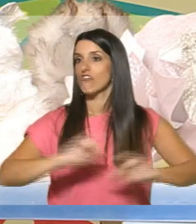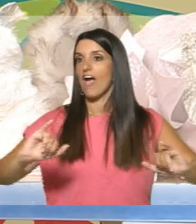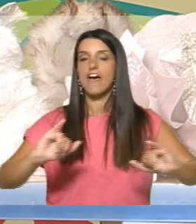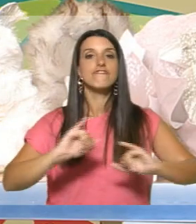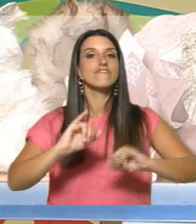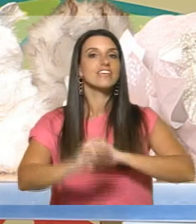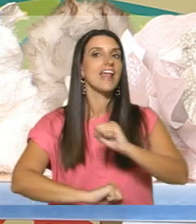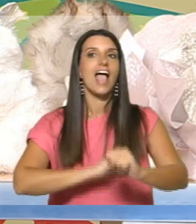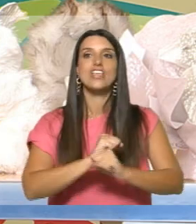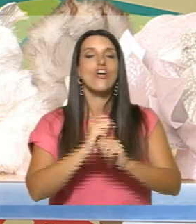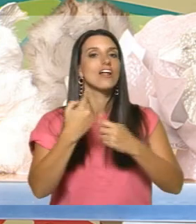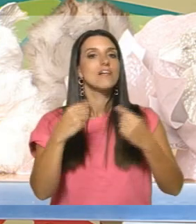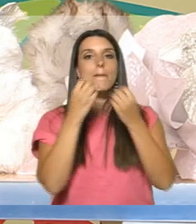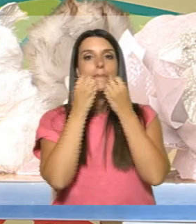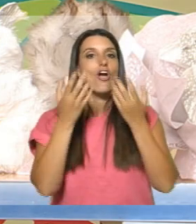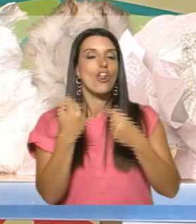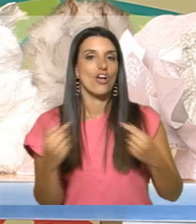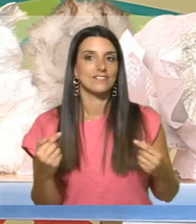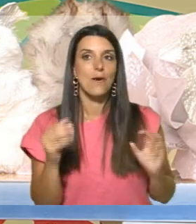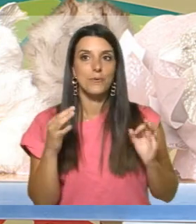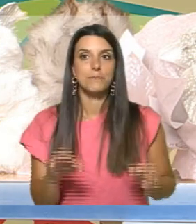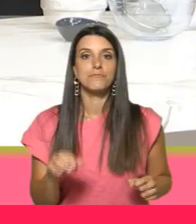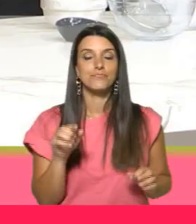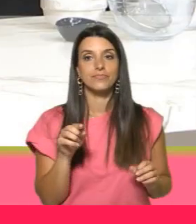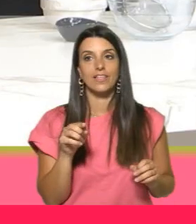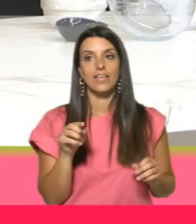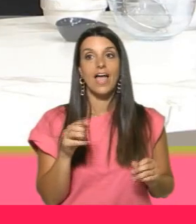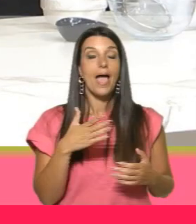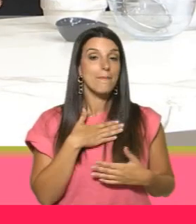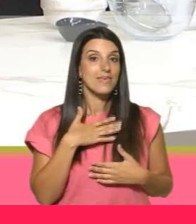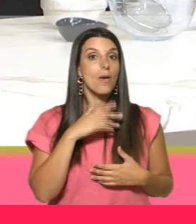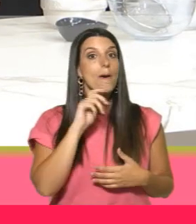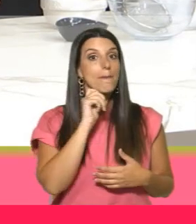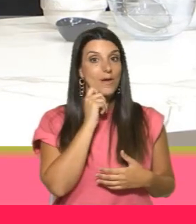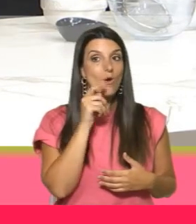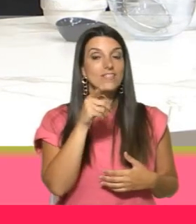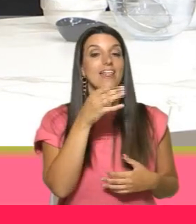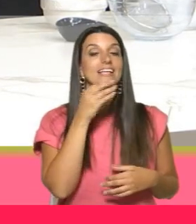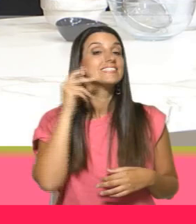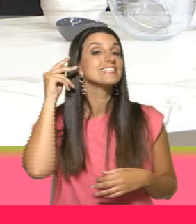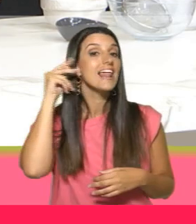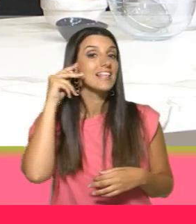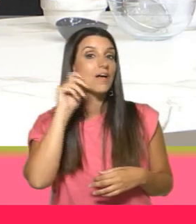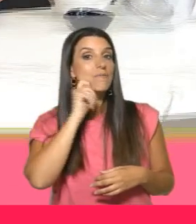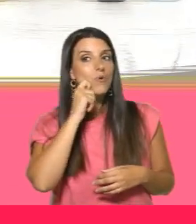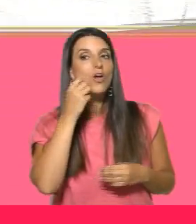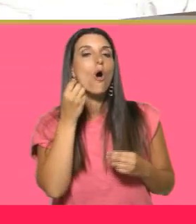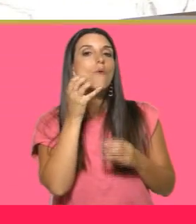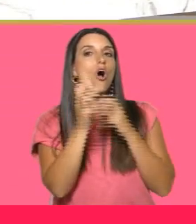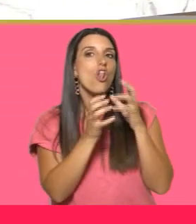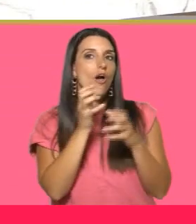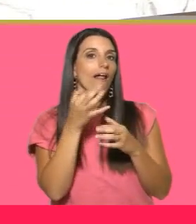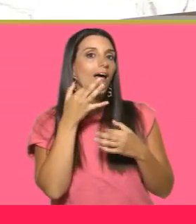el año, lo mejor posible. Acá lo tenemos. A mí me gusta esto que te decía de poner las cerecitas porque le dan como un touch de color que